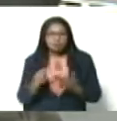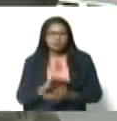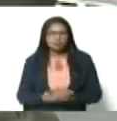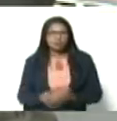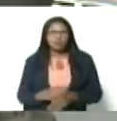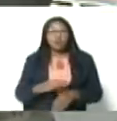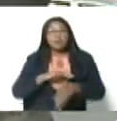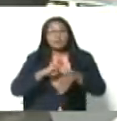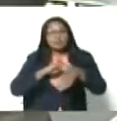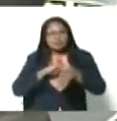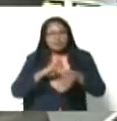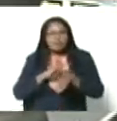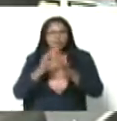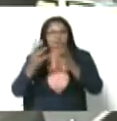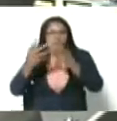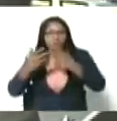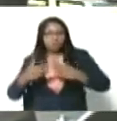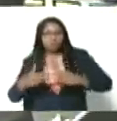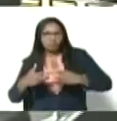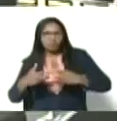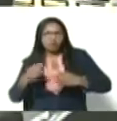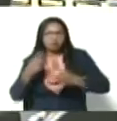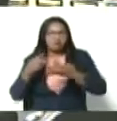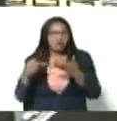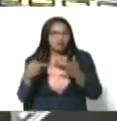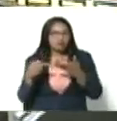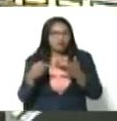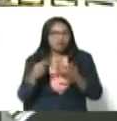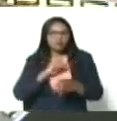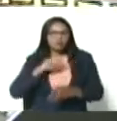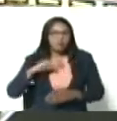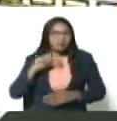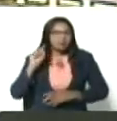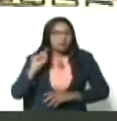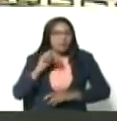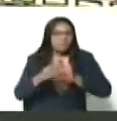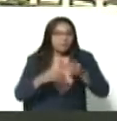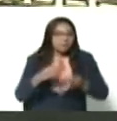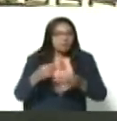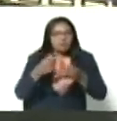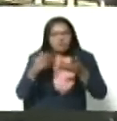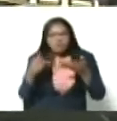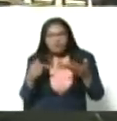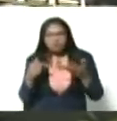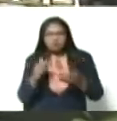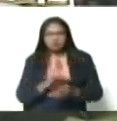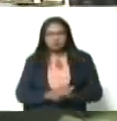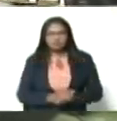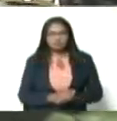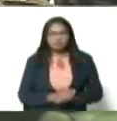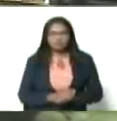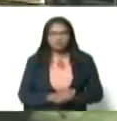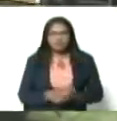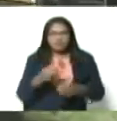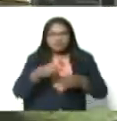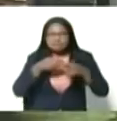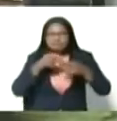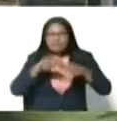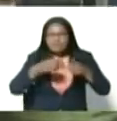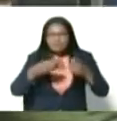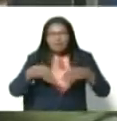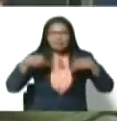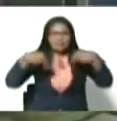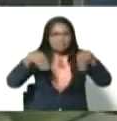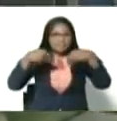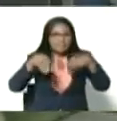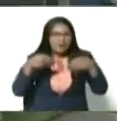para lo que tiene que ver con el tema de la materia prima en la industria metalmecánica, en la industria del plástico, en